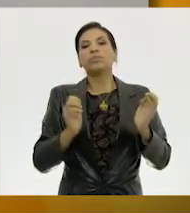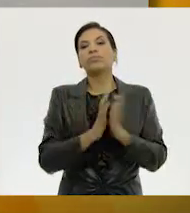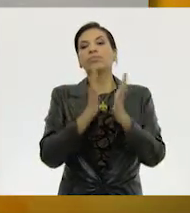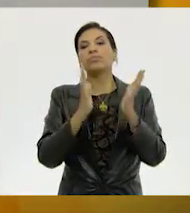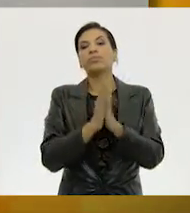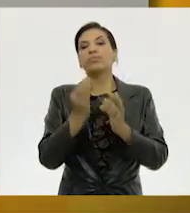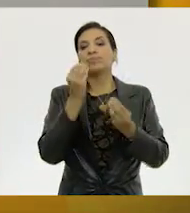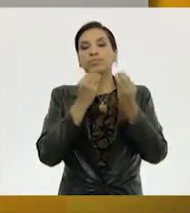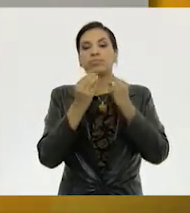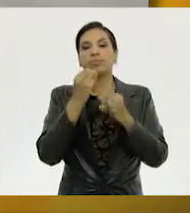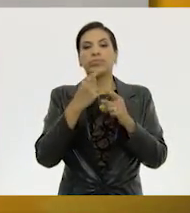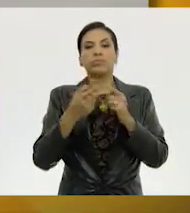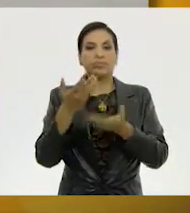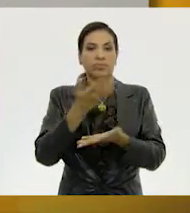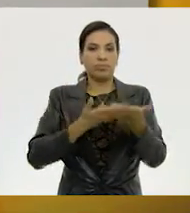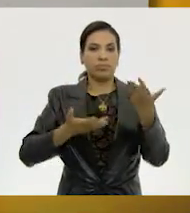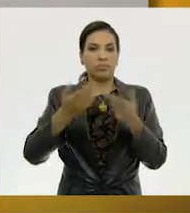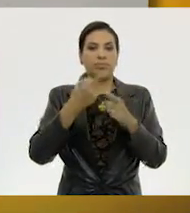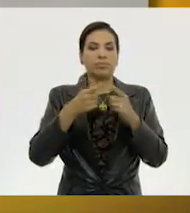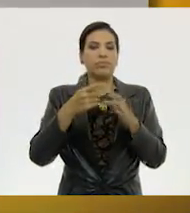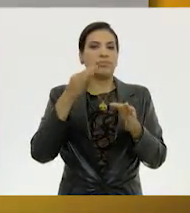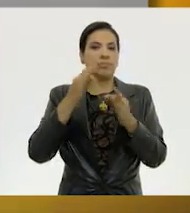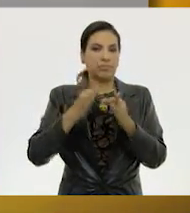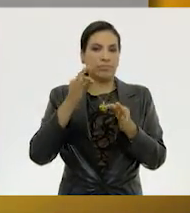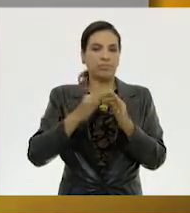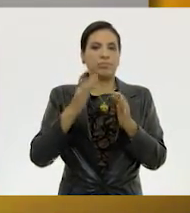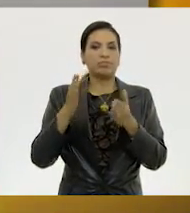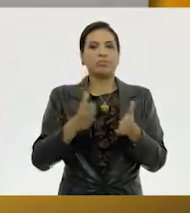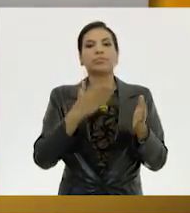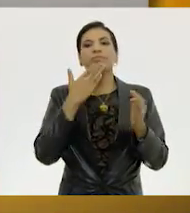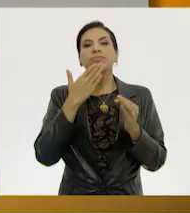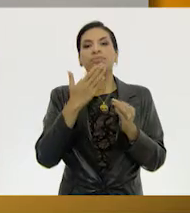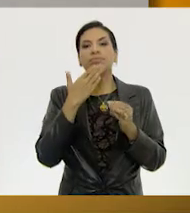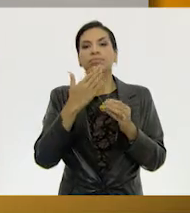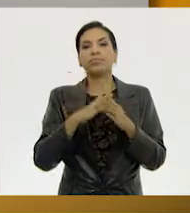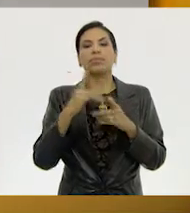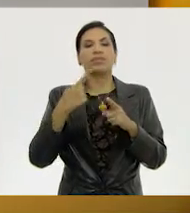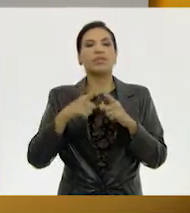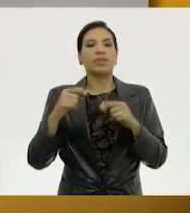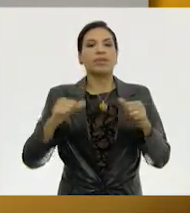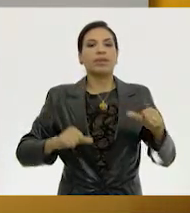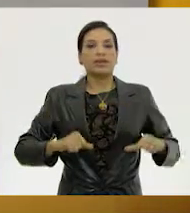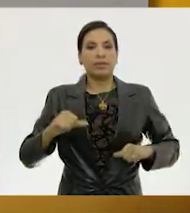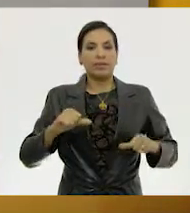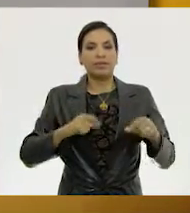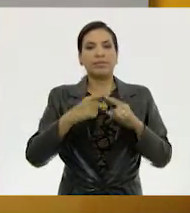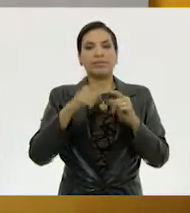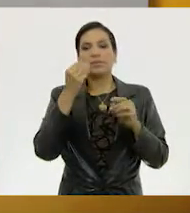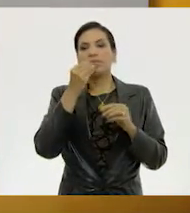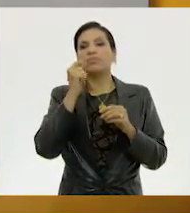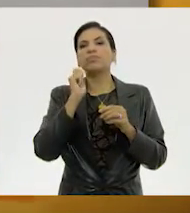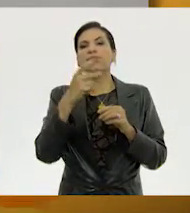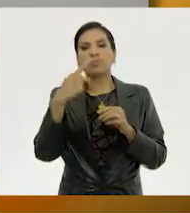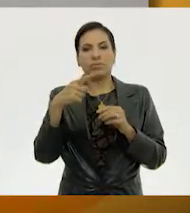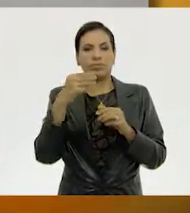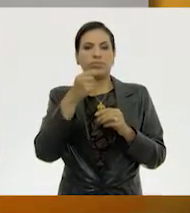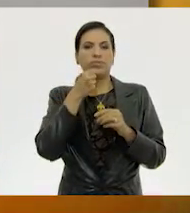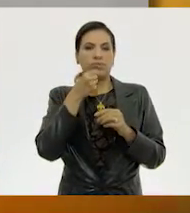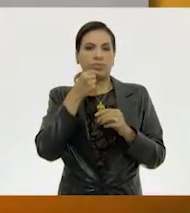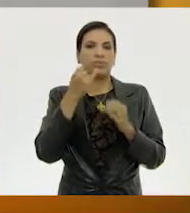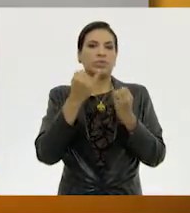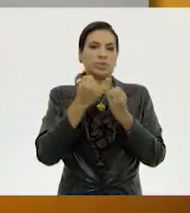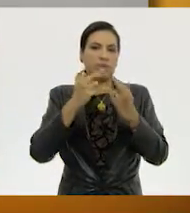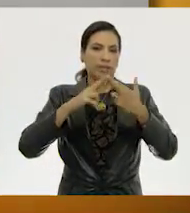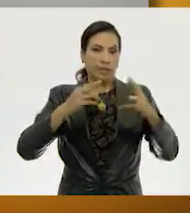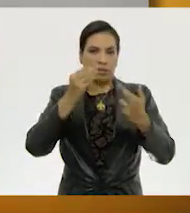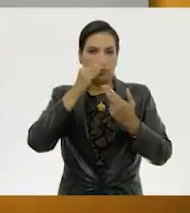la alimentación y en la convivencia en una regularidad y estabilidad en la actitud hacia la conducta alimenticia del niño y en relación